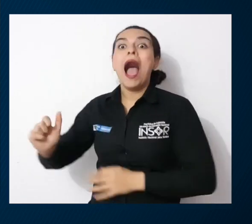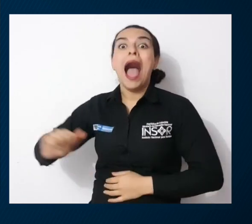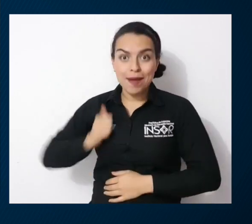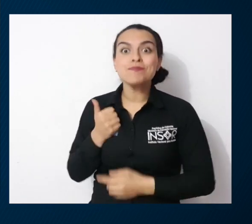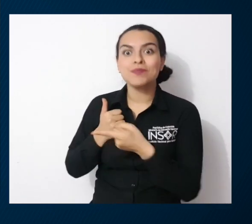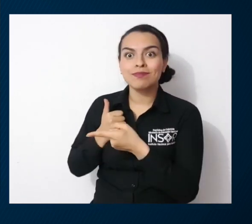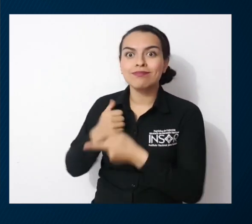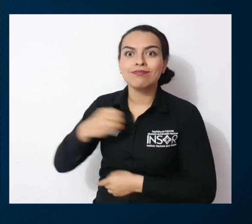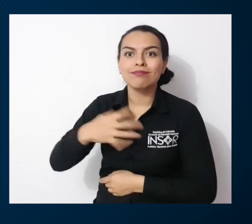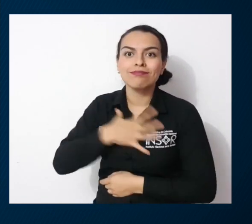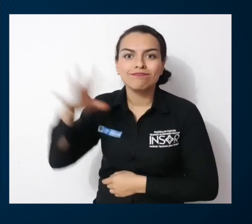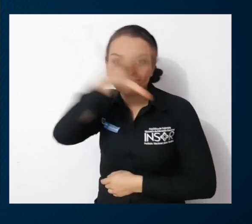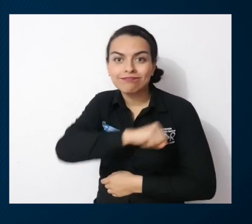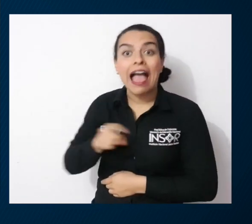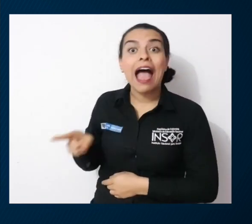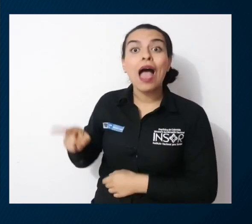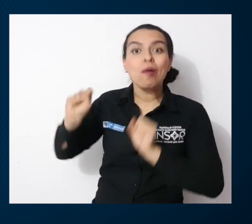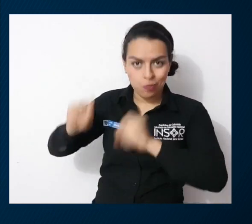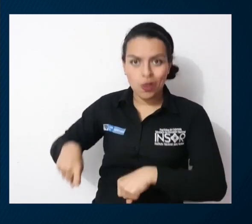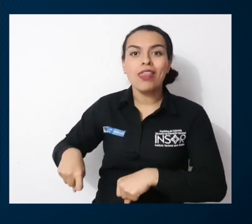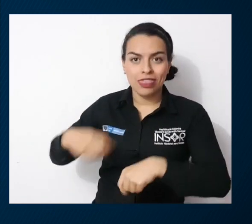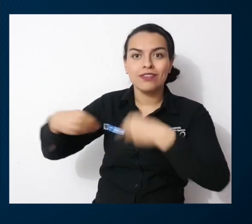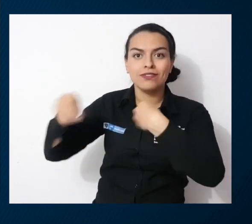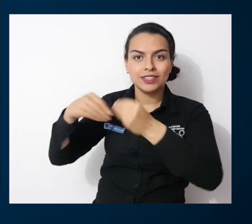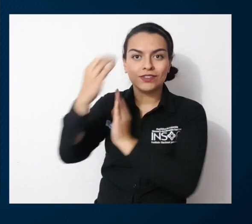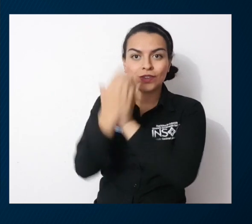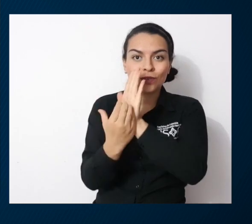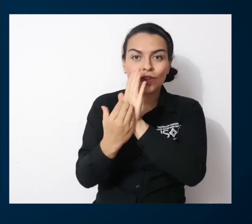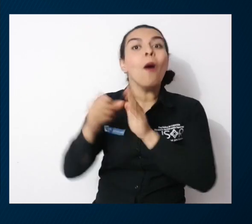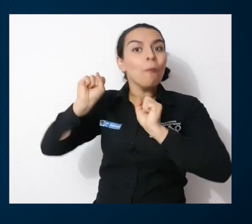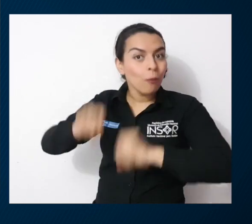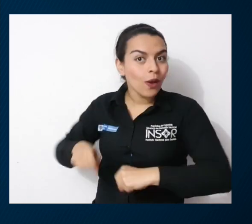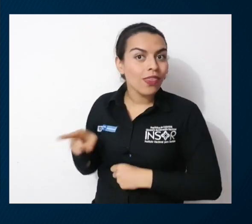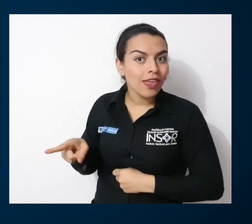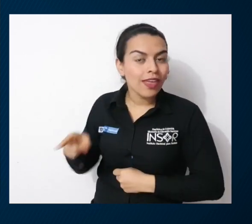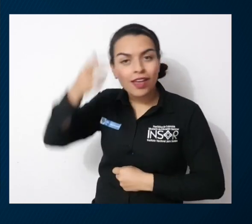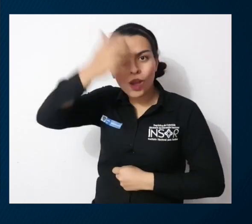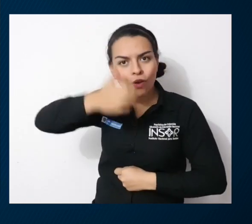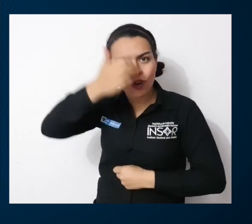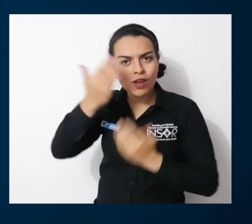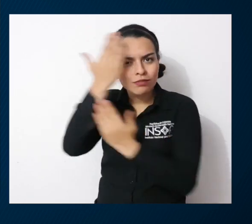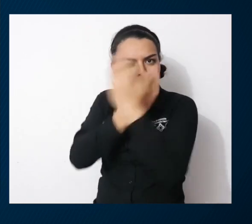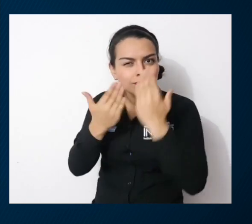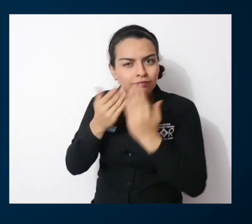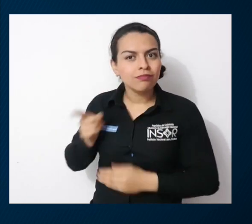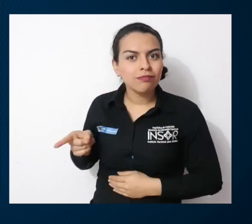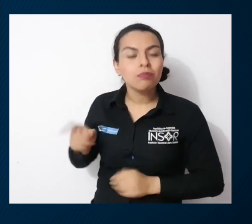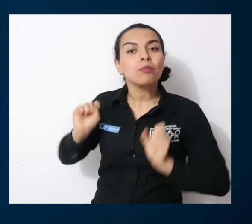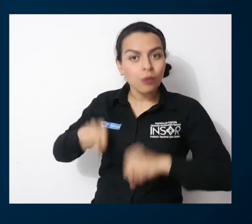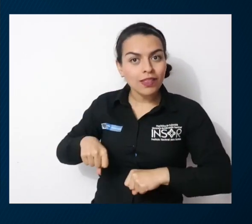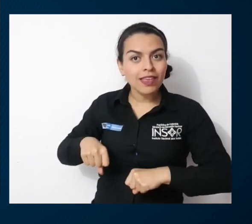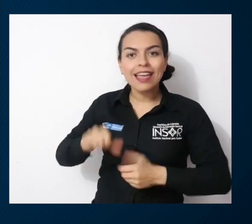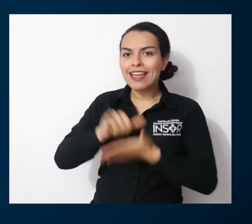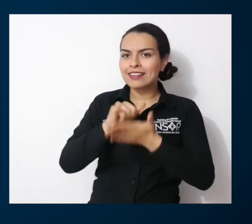decir sí se puede flexibilizar el currículo, sí se puede pensar la evaluación, pero además sí podemos salirnos de nuestros usos